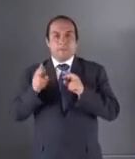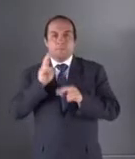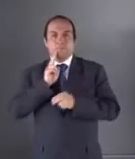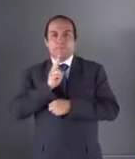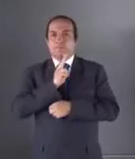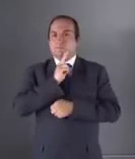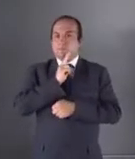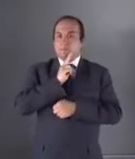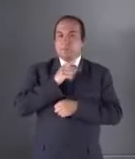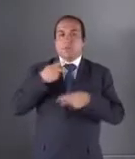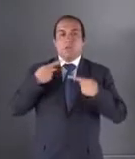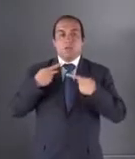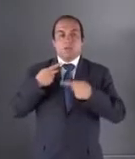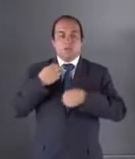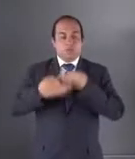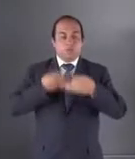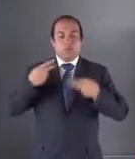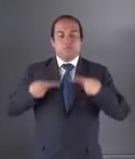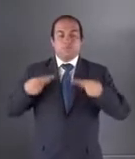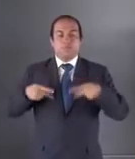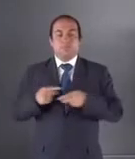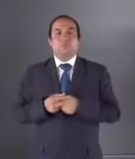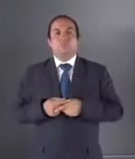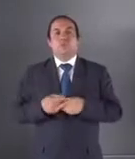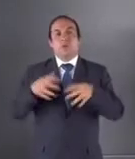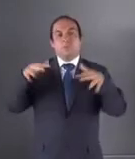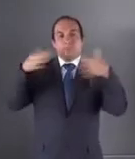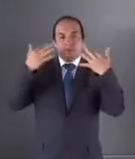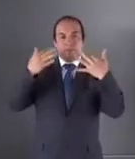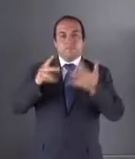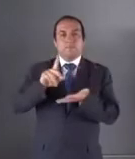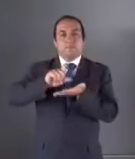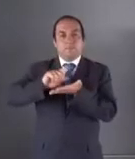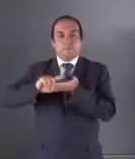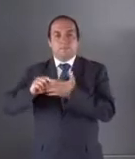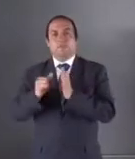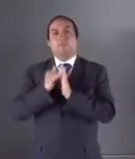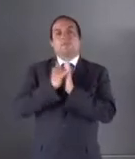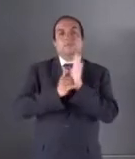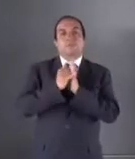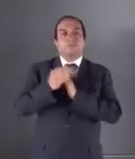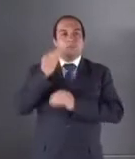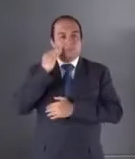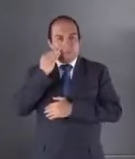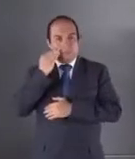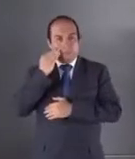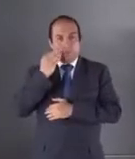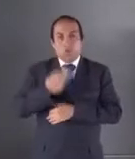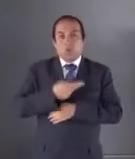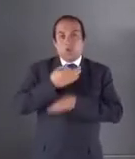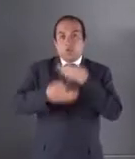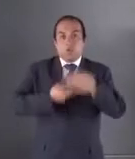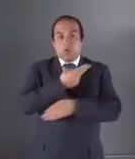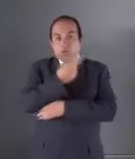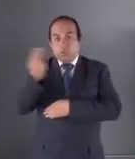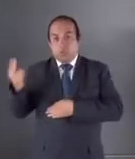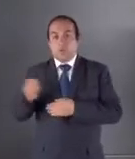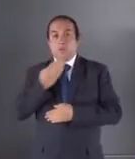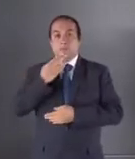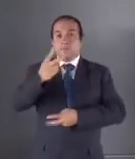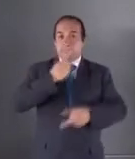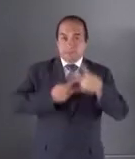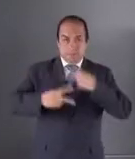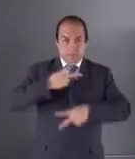las personas que nos siguen a través de las redes sociales. Sean todas y todos